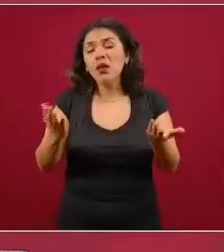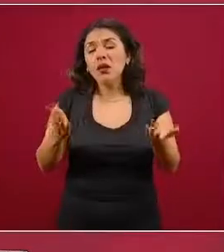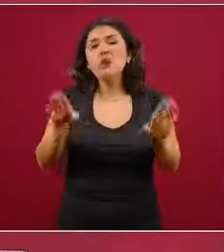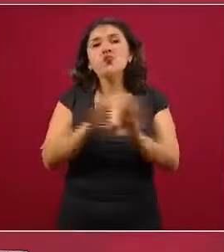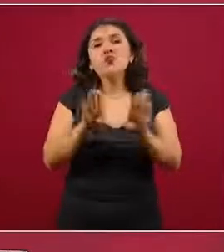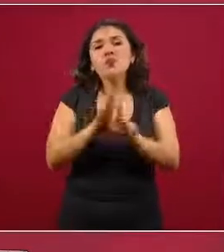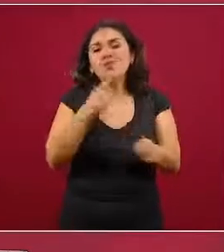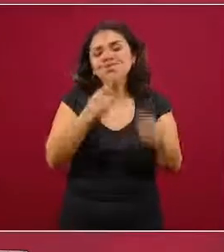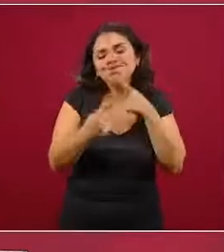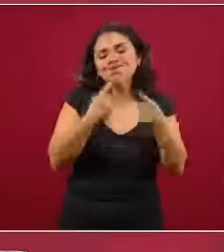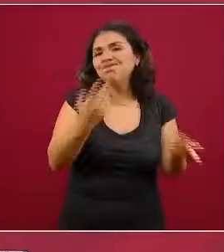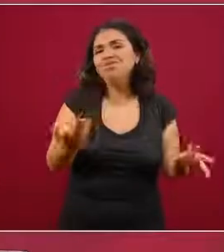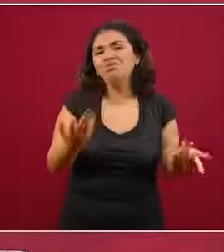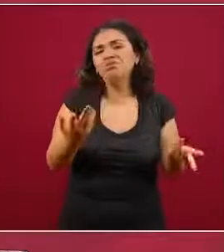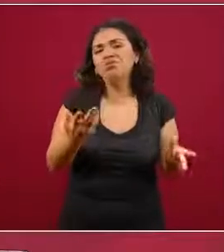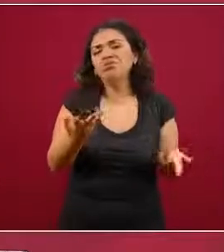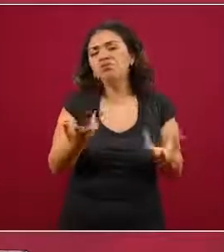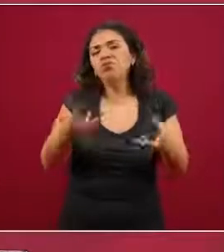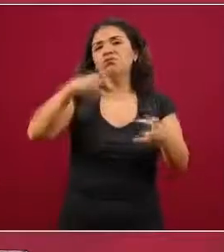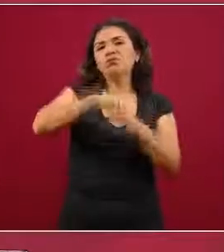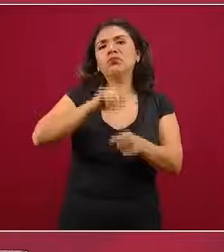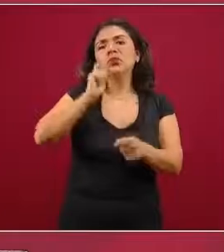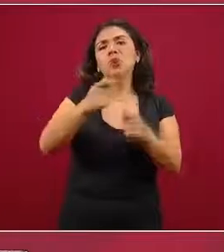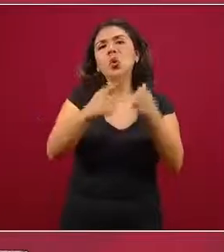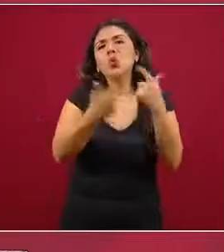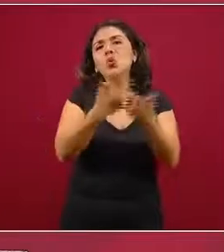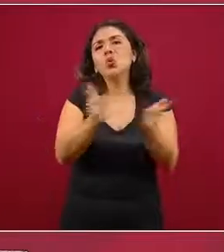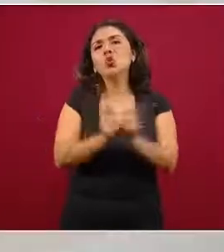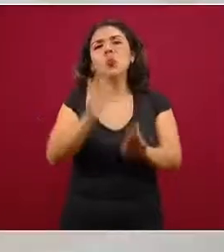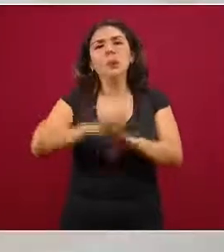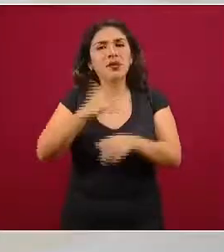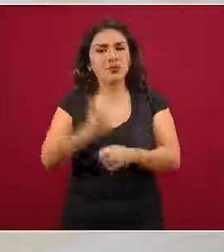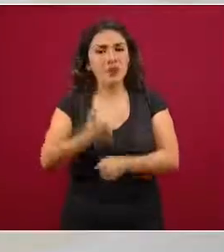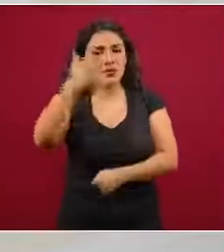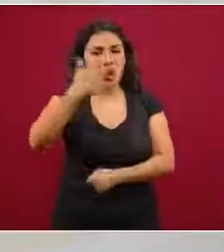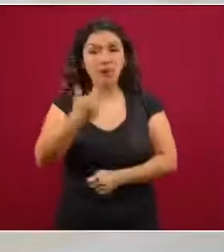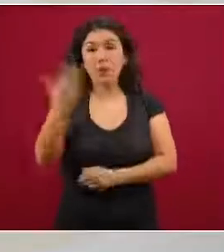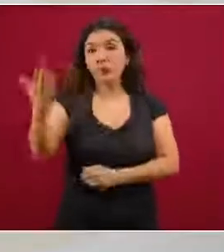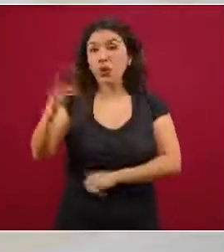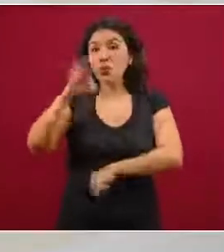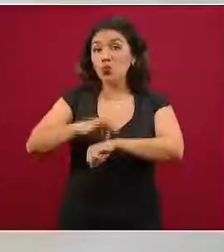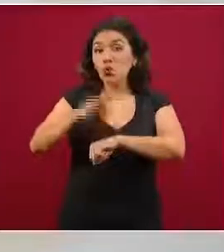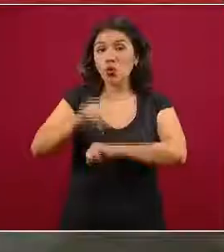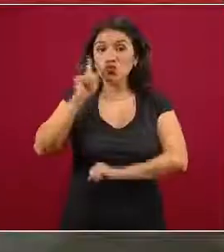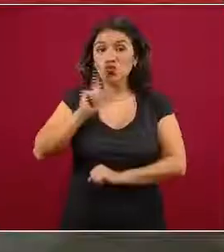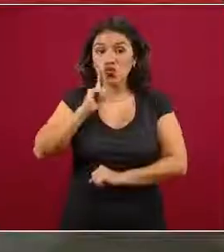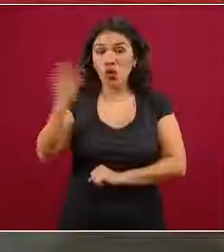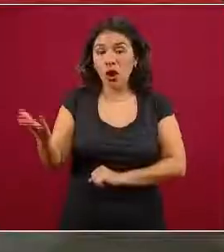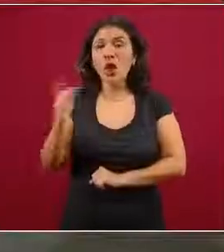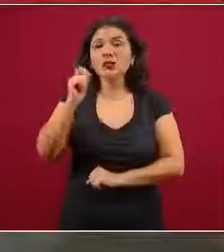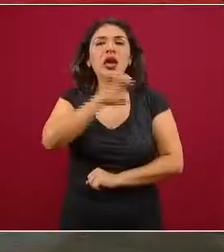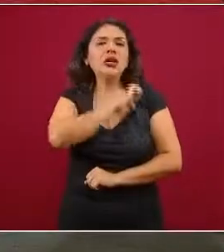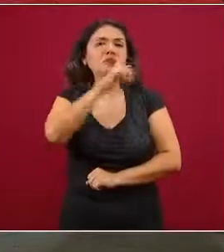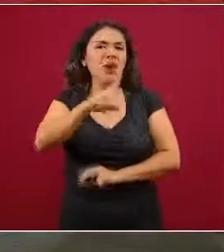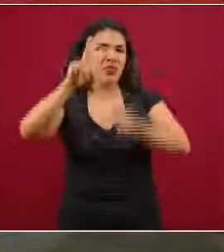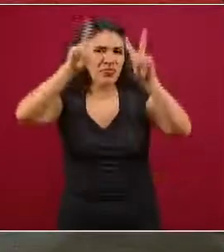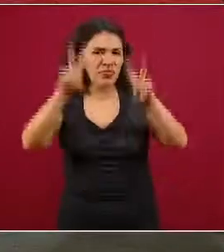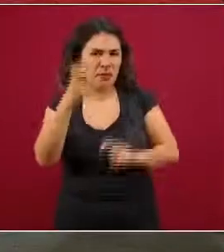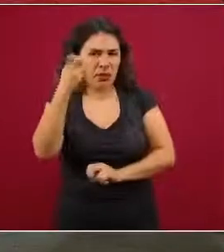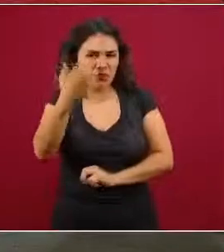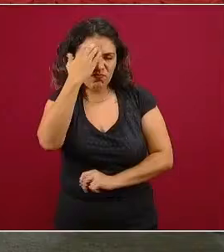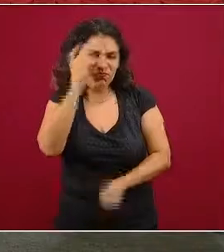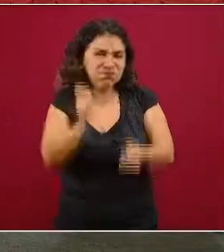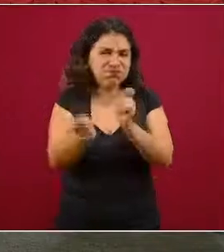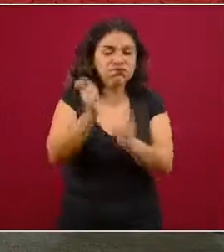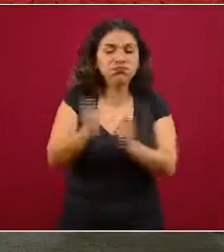deliberado incluirlas en el grupo de riesgo. La doctora Berdichevsky, quien es especialista en este tema